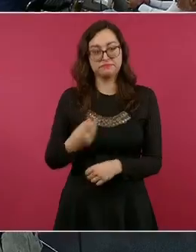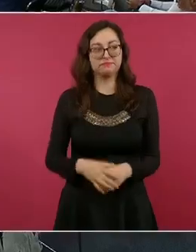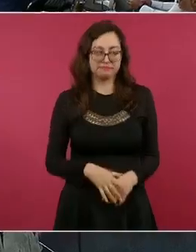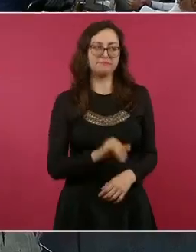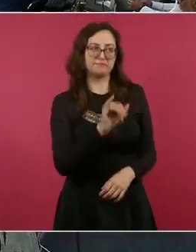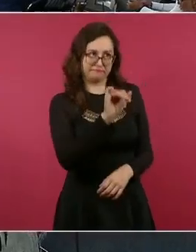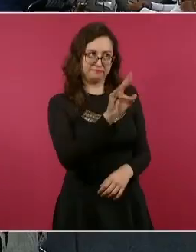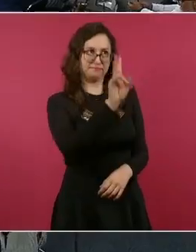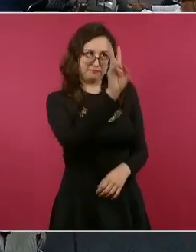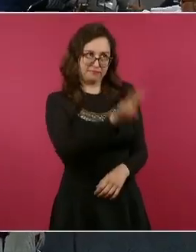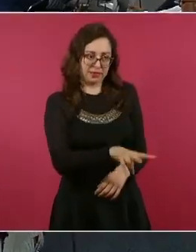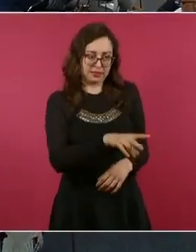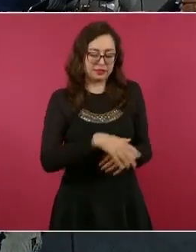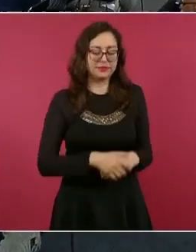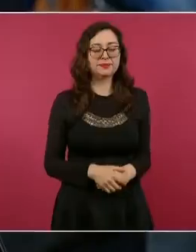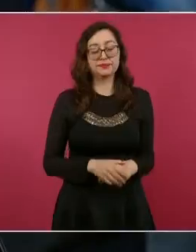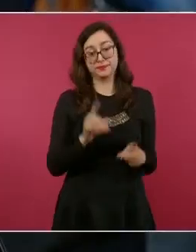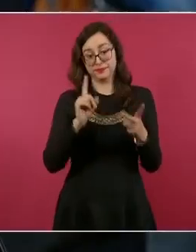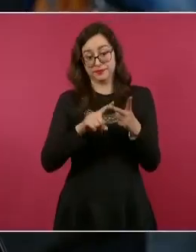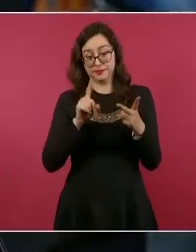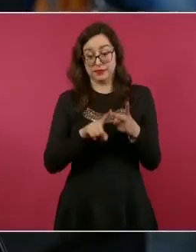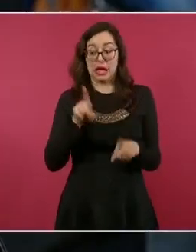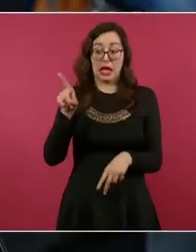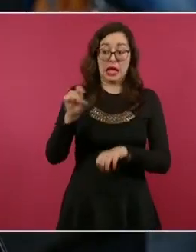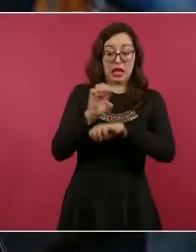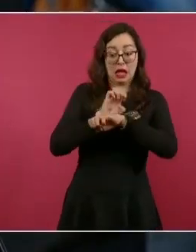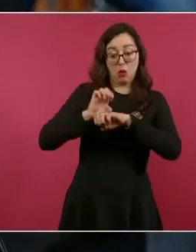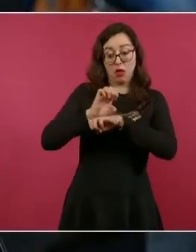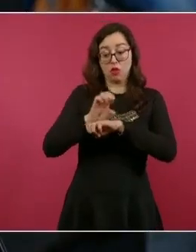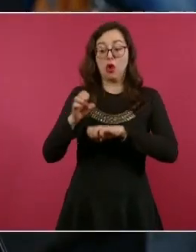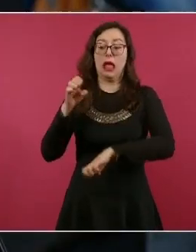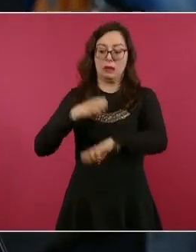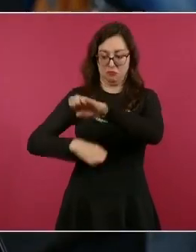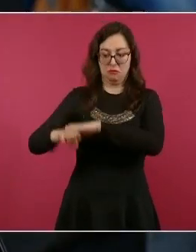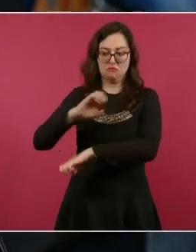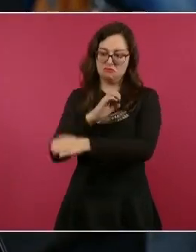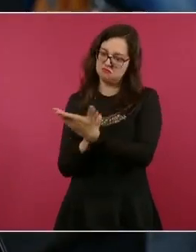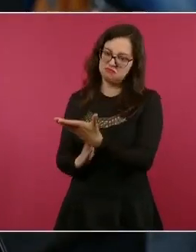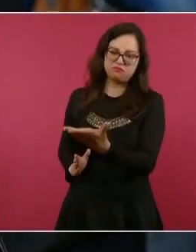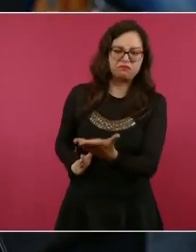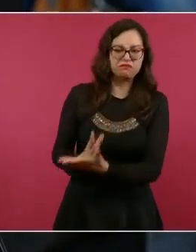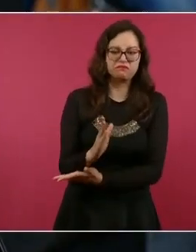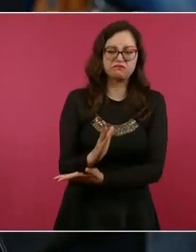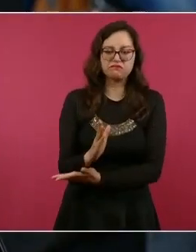En el caso del asalto a la Embajada de México en Ecuador, saber